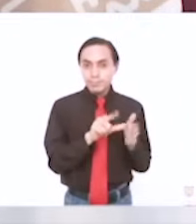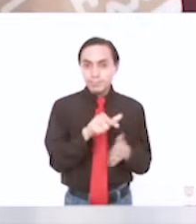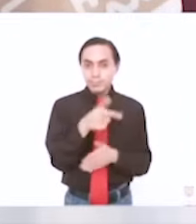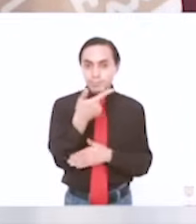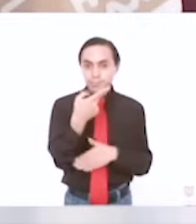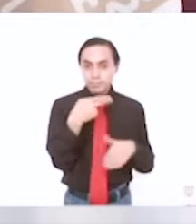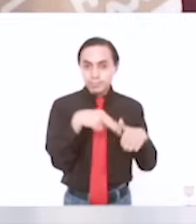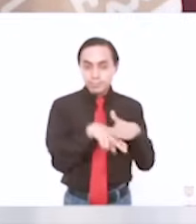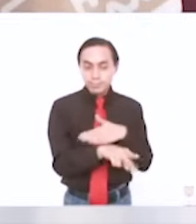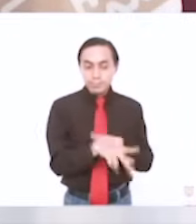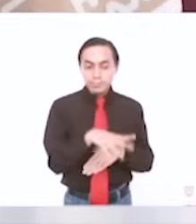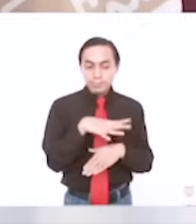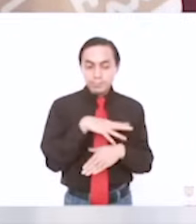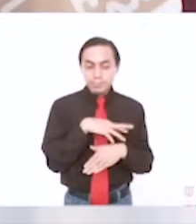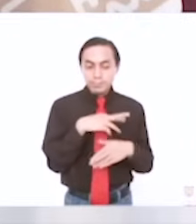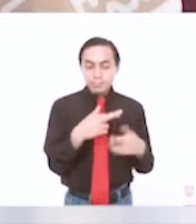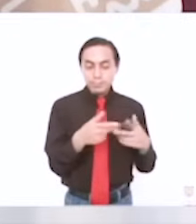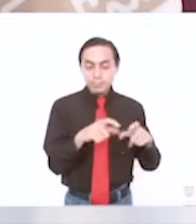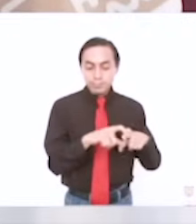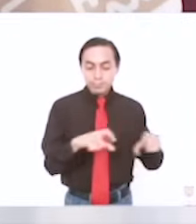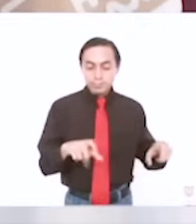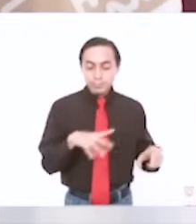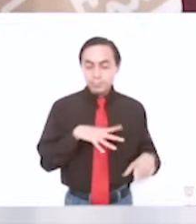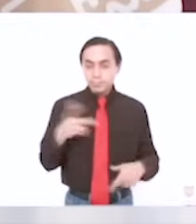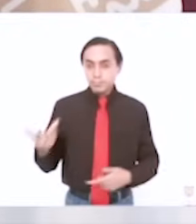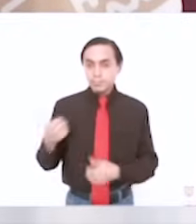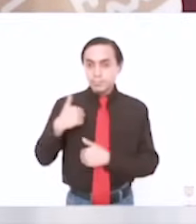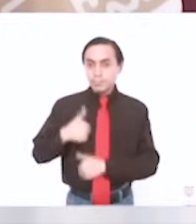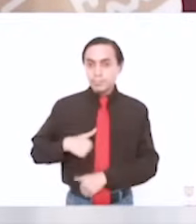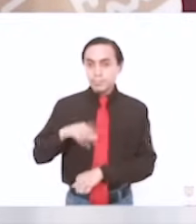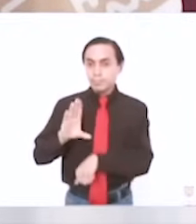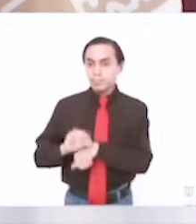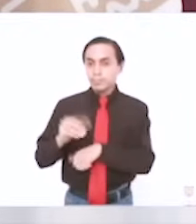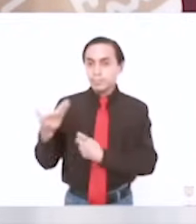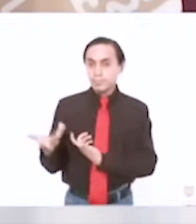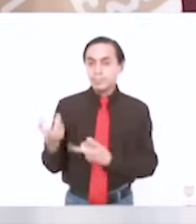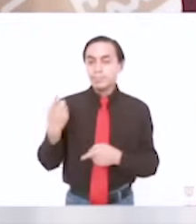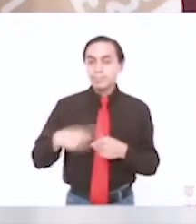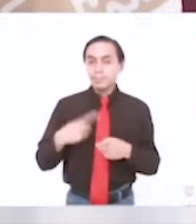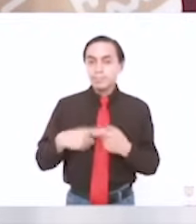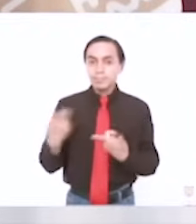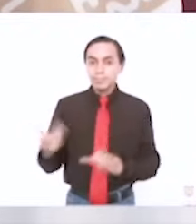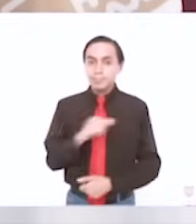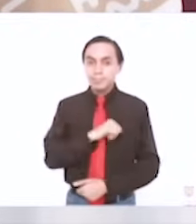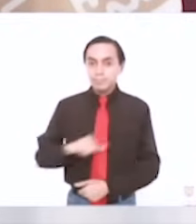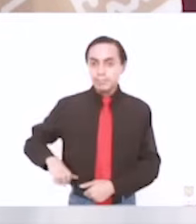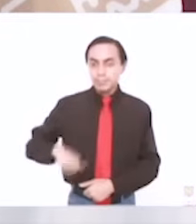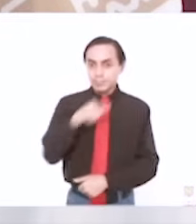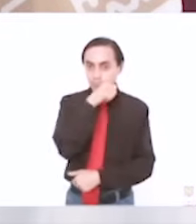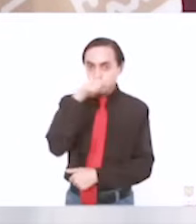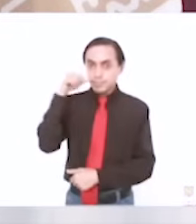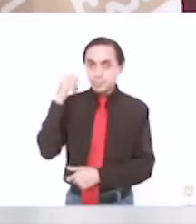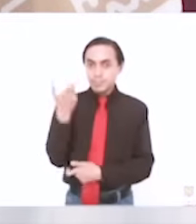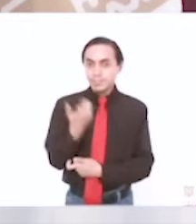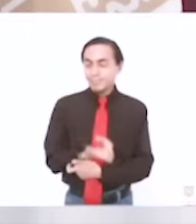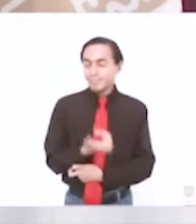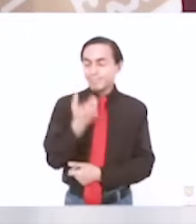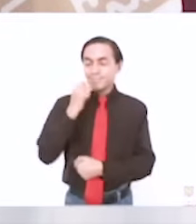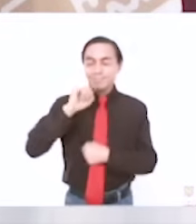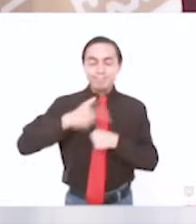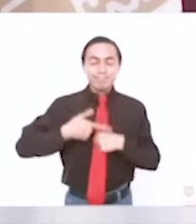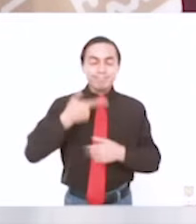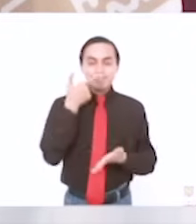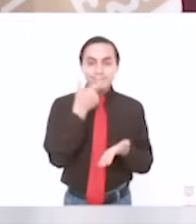información apócrifa y o manipulada sobre la perforación del túnel de la línea 12 del metro. Nos parece un hecho